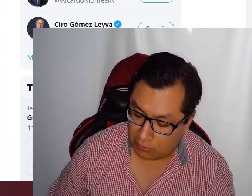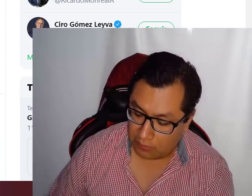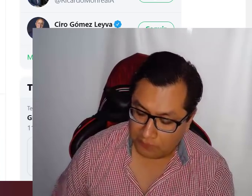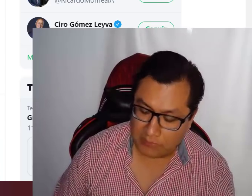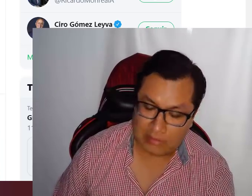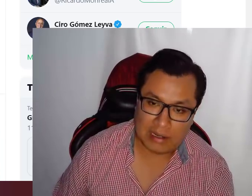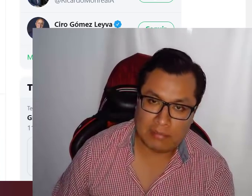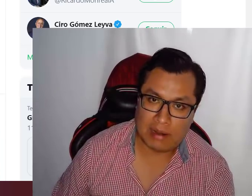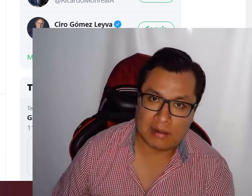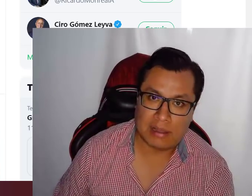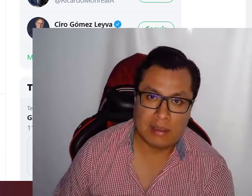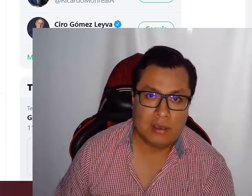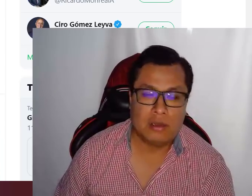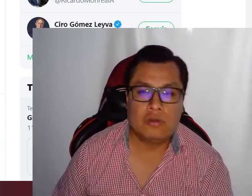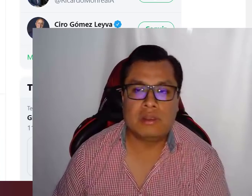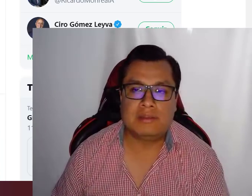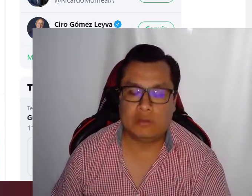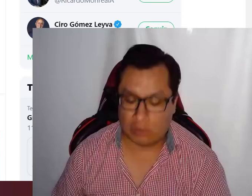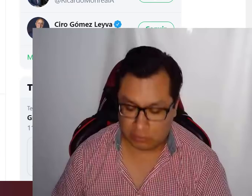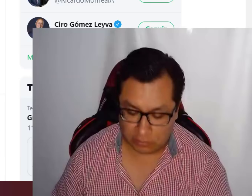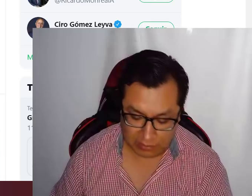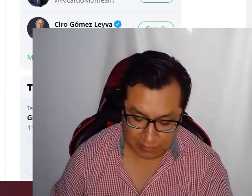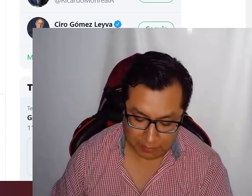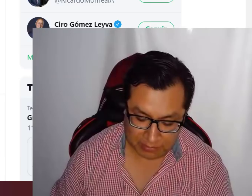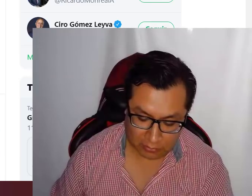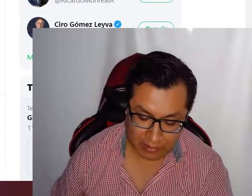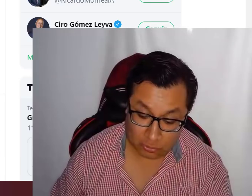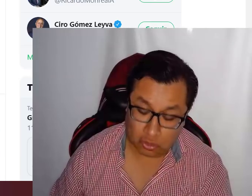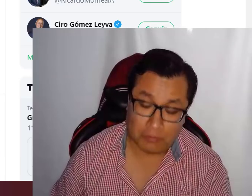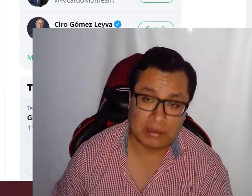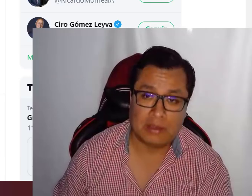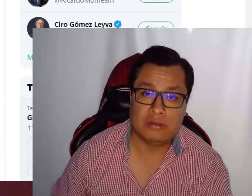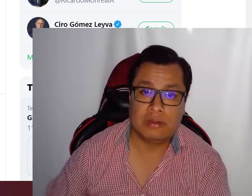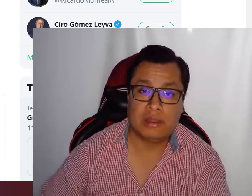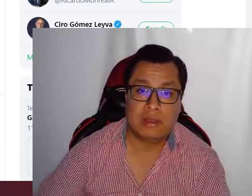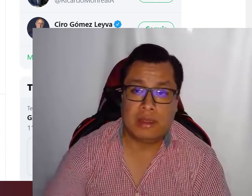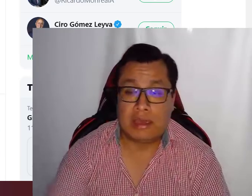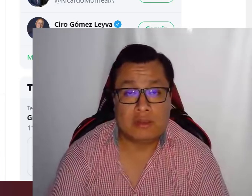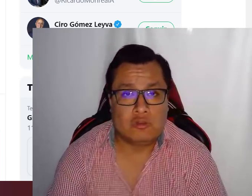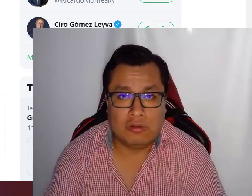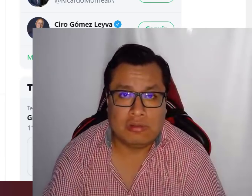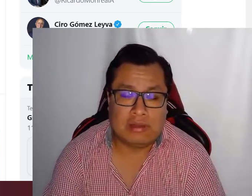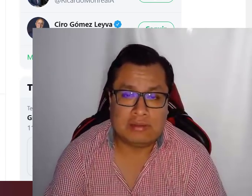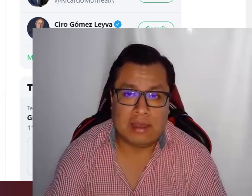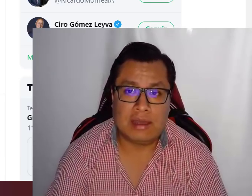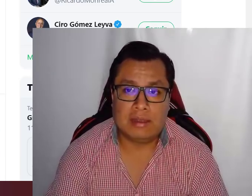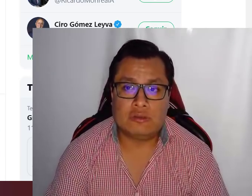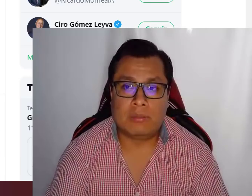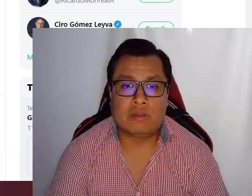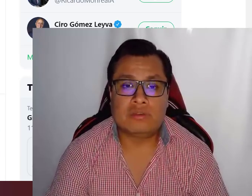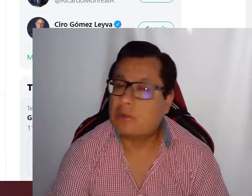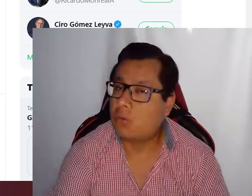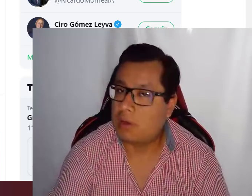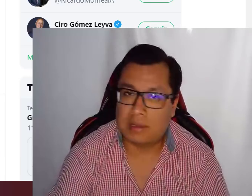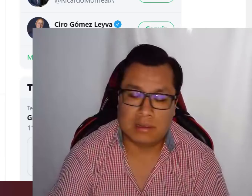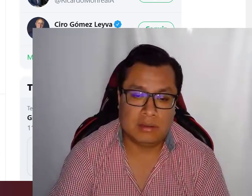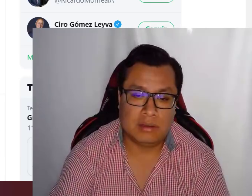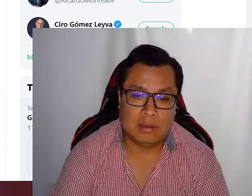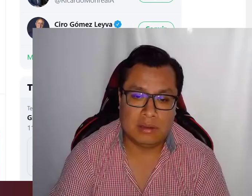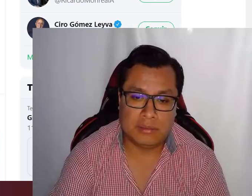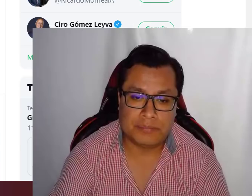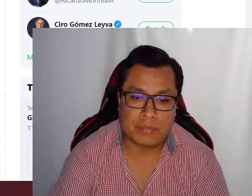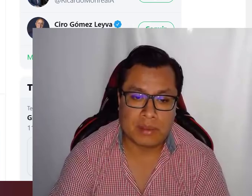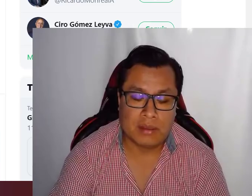de hoy quisiera hablar de una situación que están pasando varios compañeros y que no está tomándose en